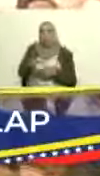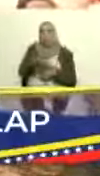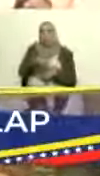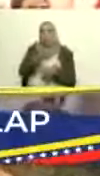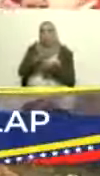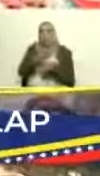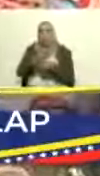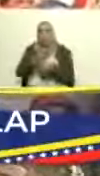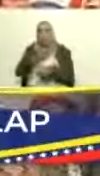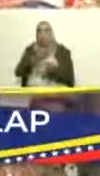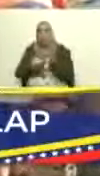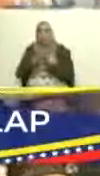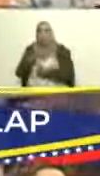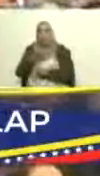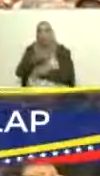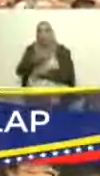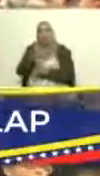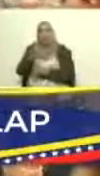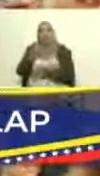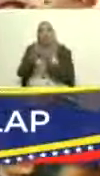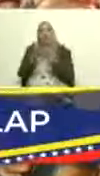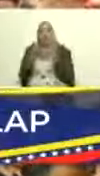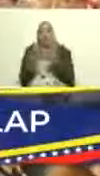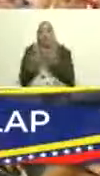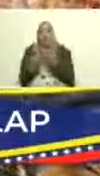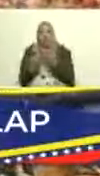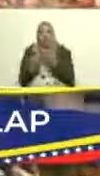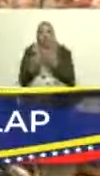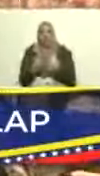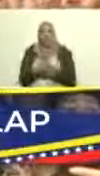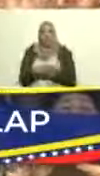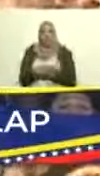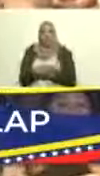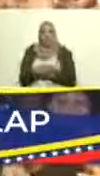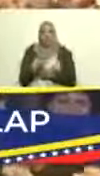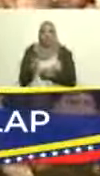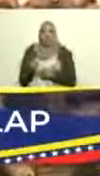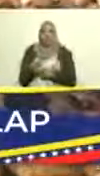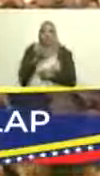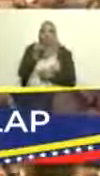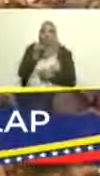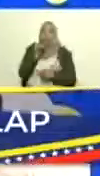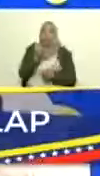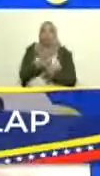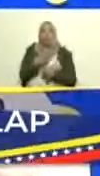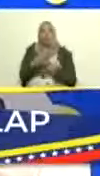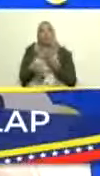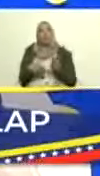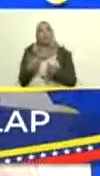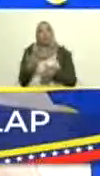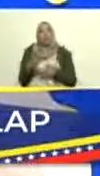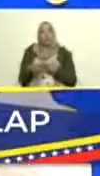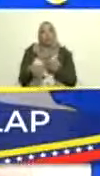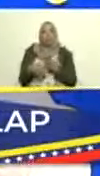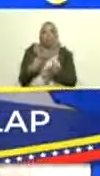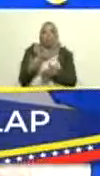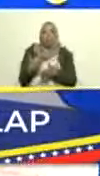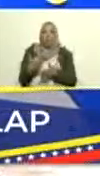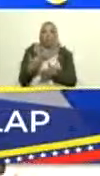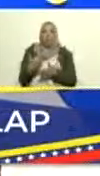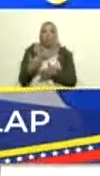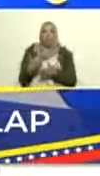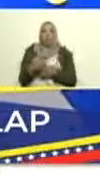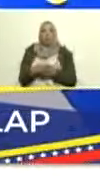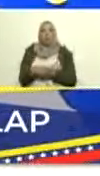llevarle alimentos a cada familia. Y poco a poco hemos